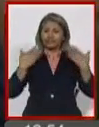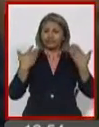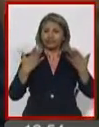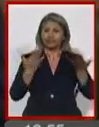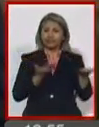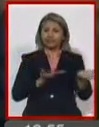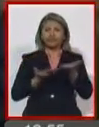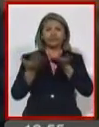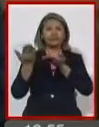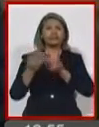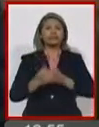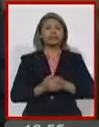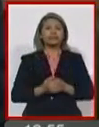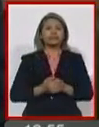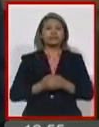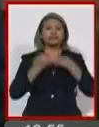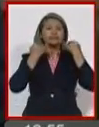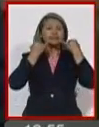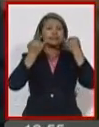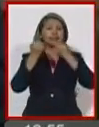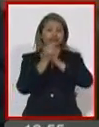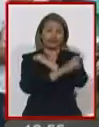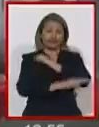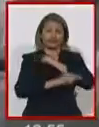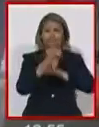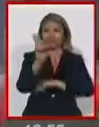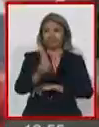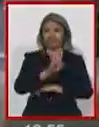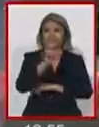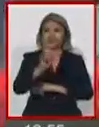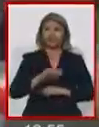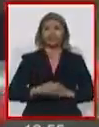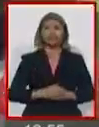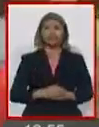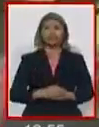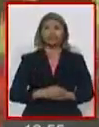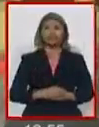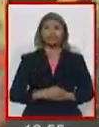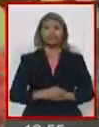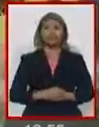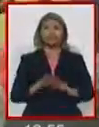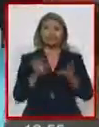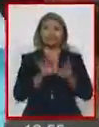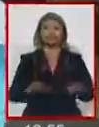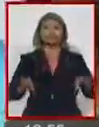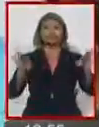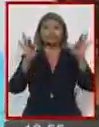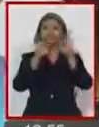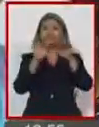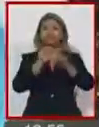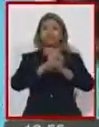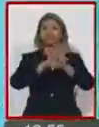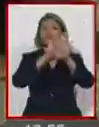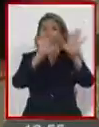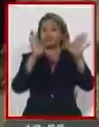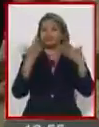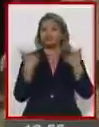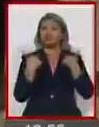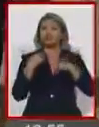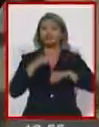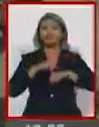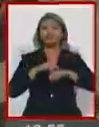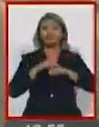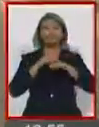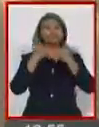llevar a una conferencia nacional de universidades. es importante aclarar que tienen un